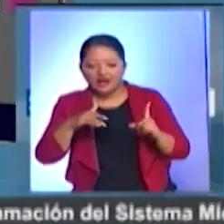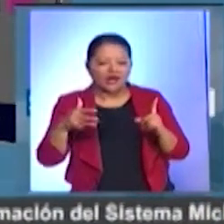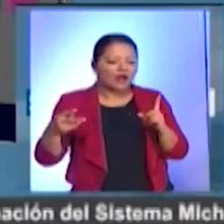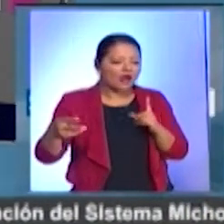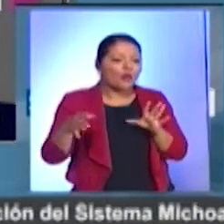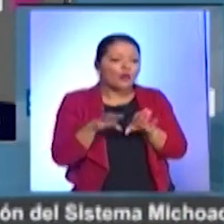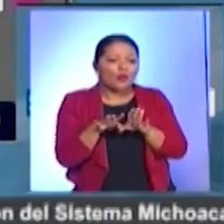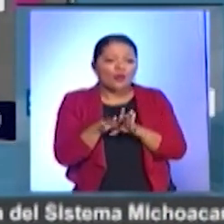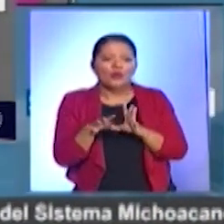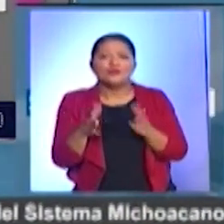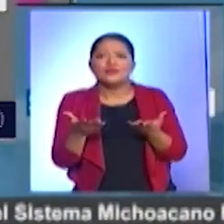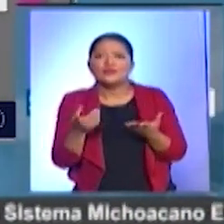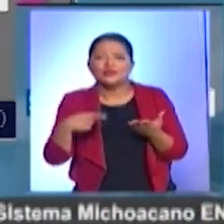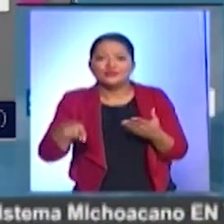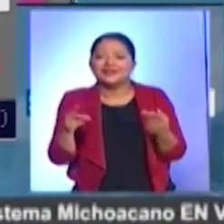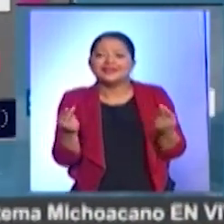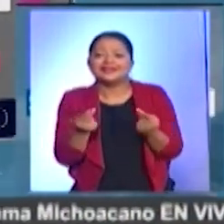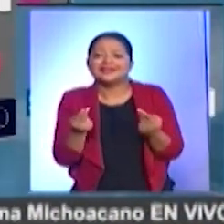necesidades